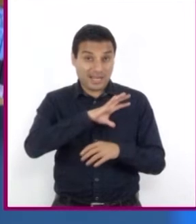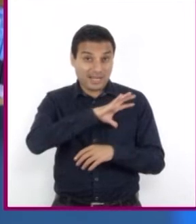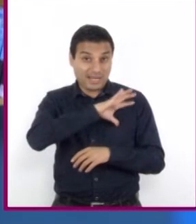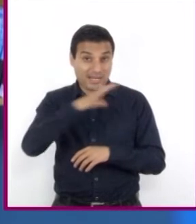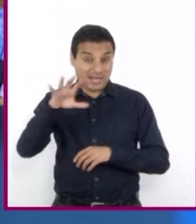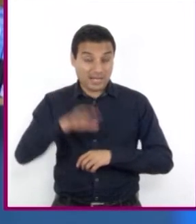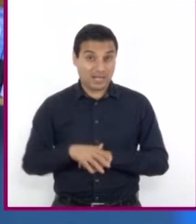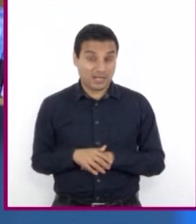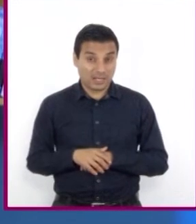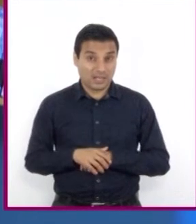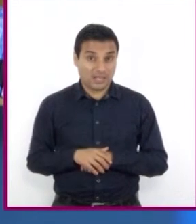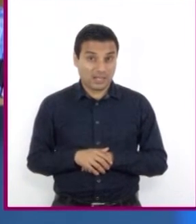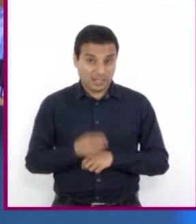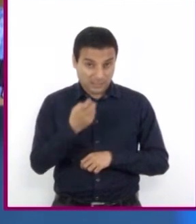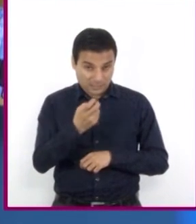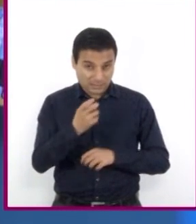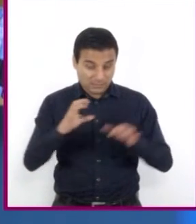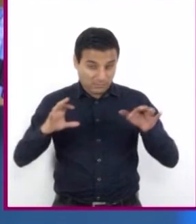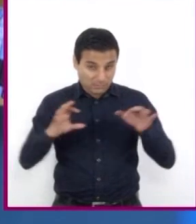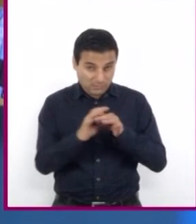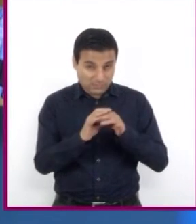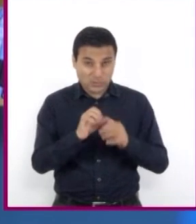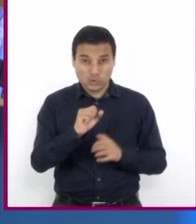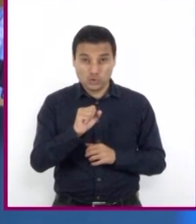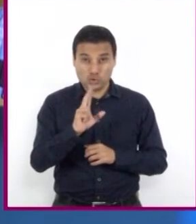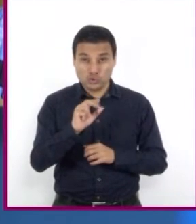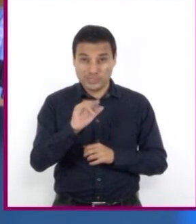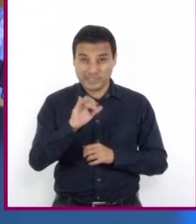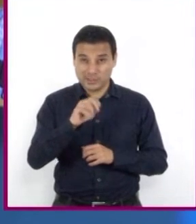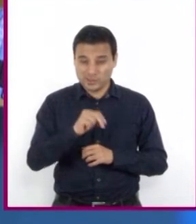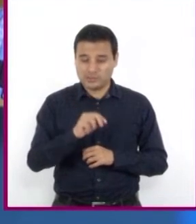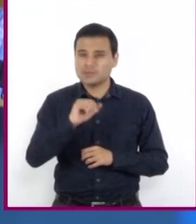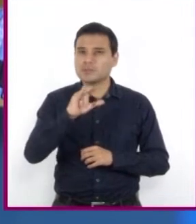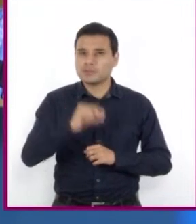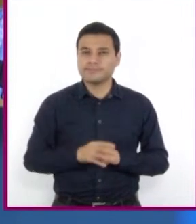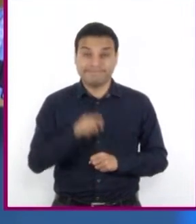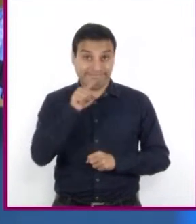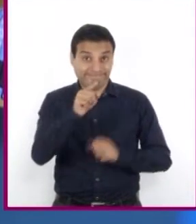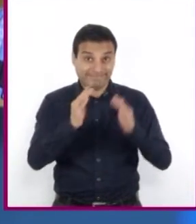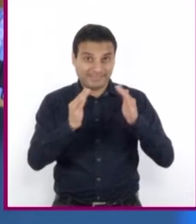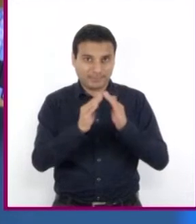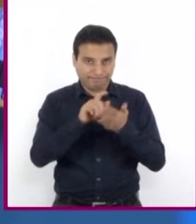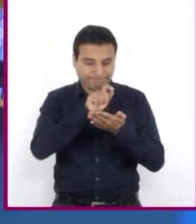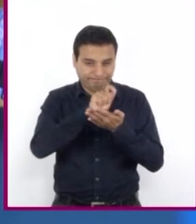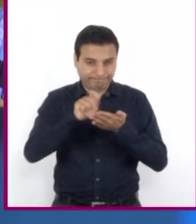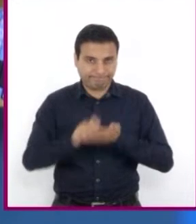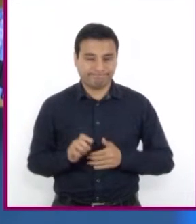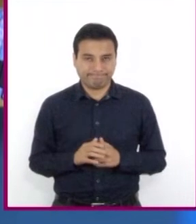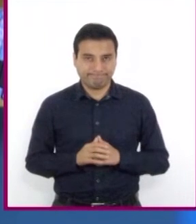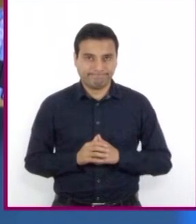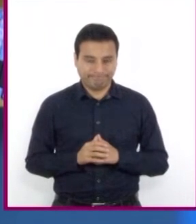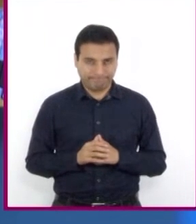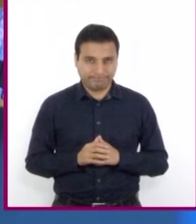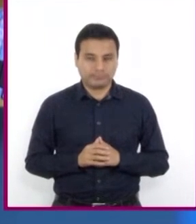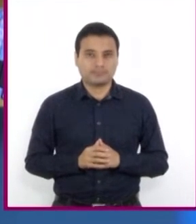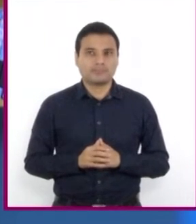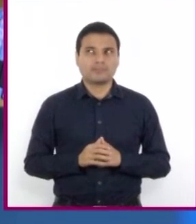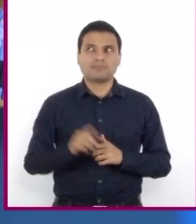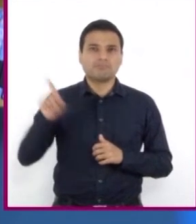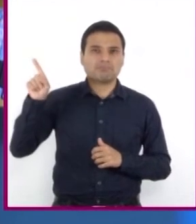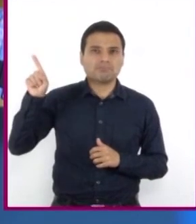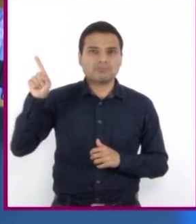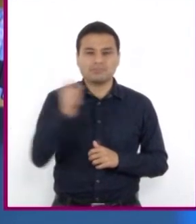debajo de ella pertenecen a la sucesión. En casa, escriban las que consideran que representan a la